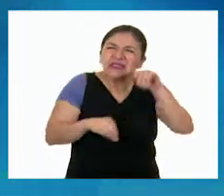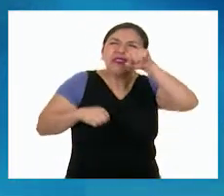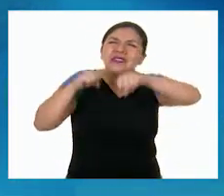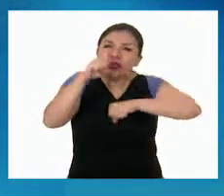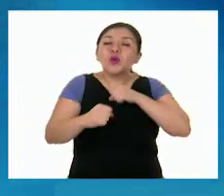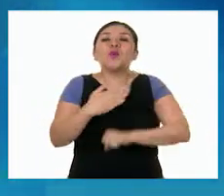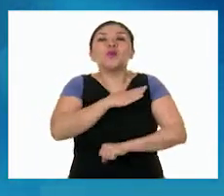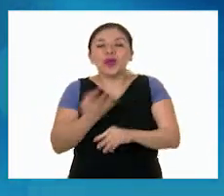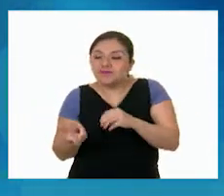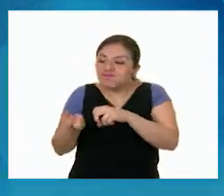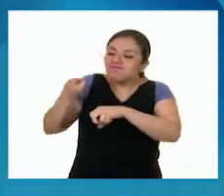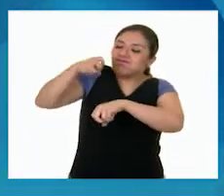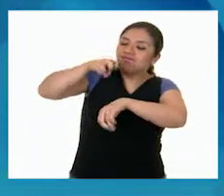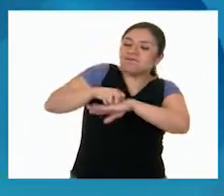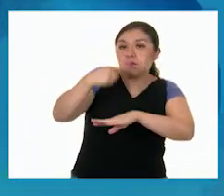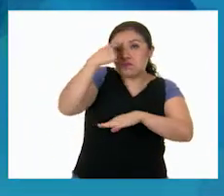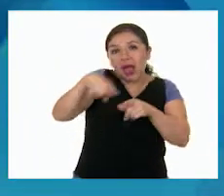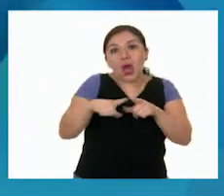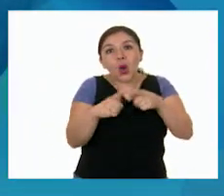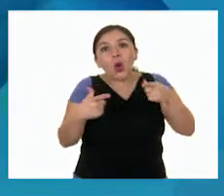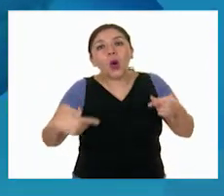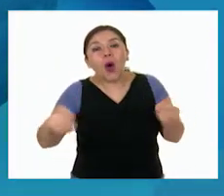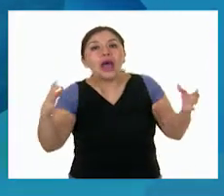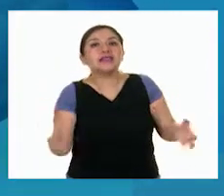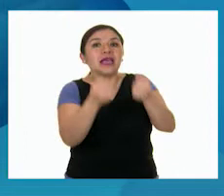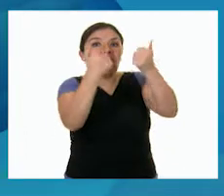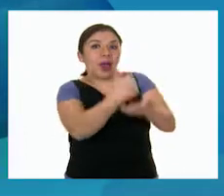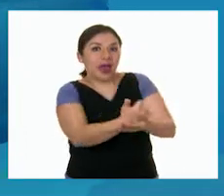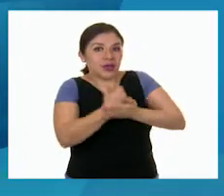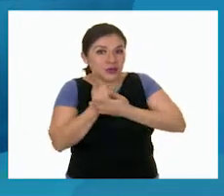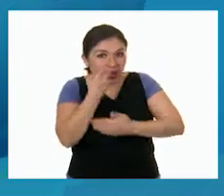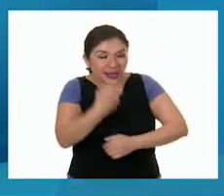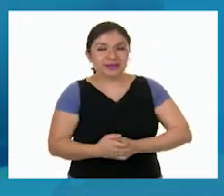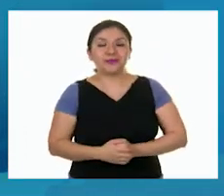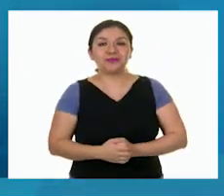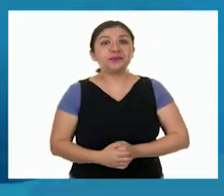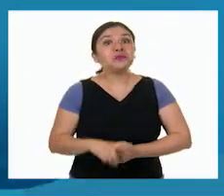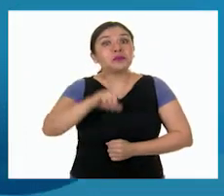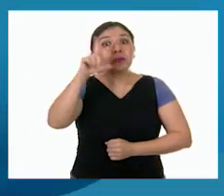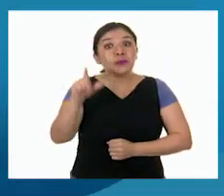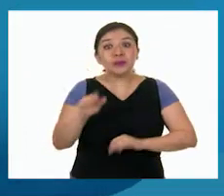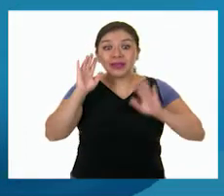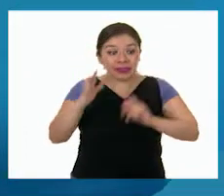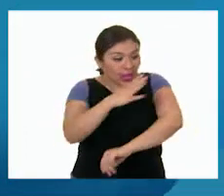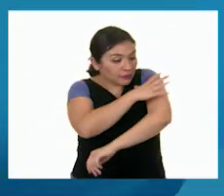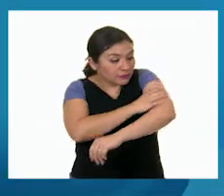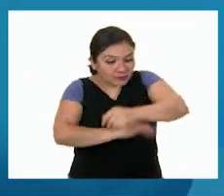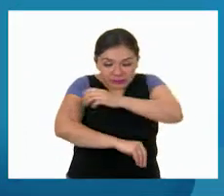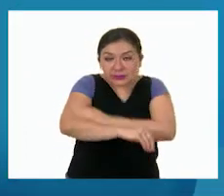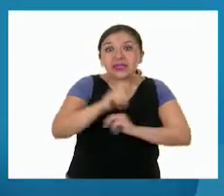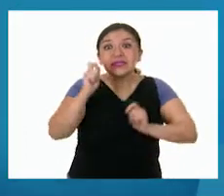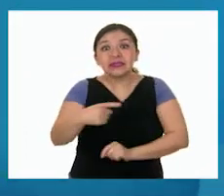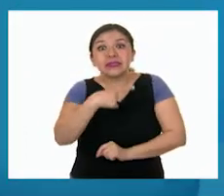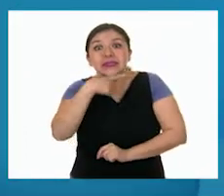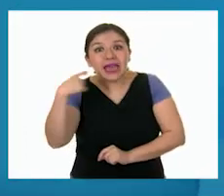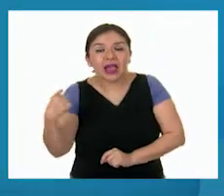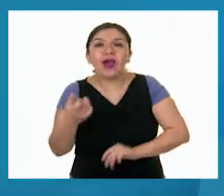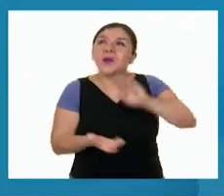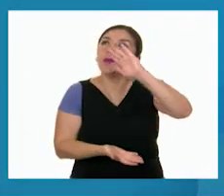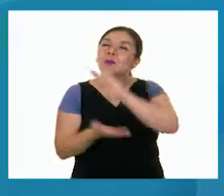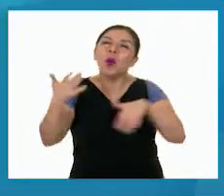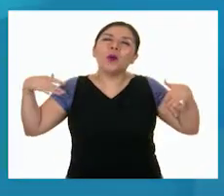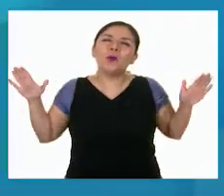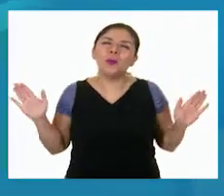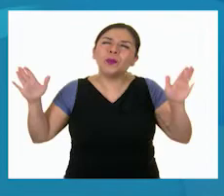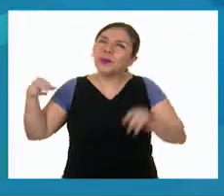fin subirse al inesperado salvavidas. Tan pronto como sus alitas se secaron, escapó